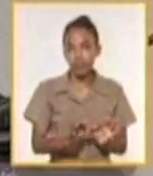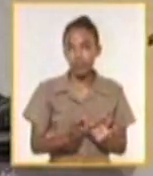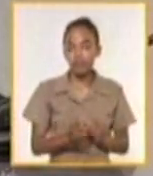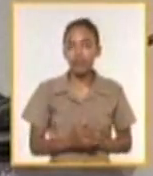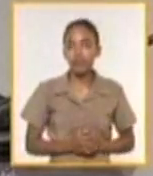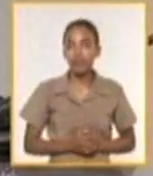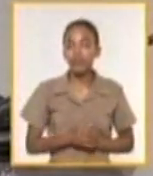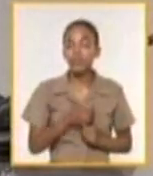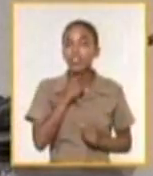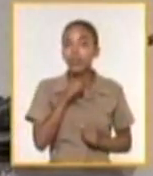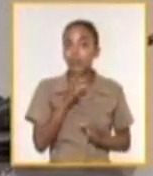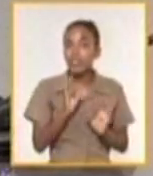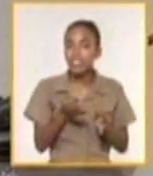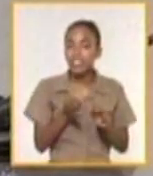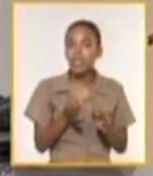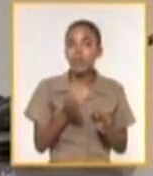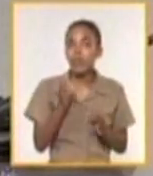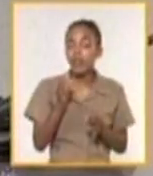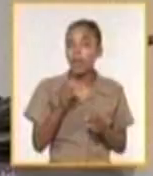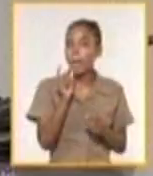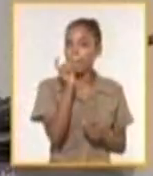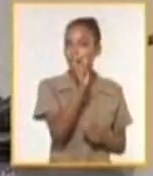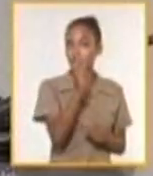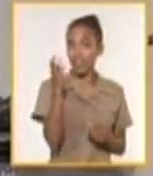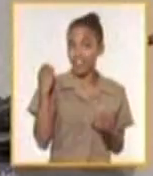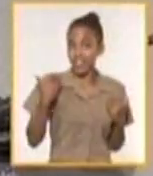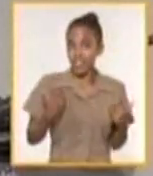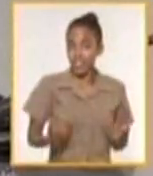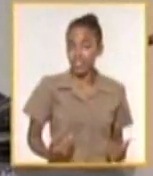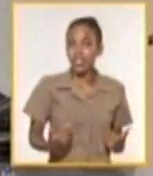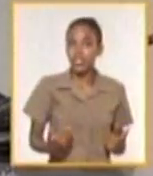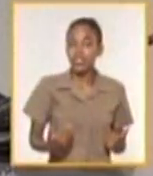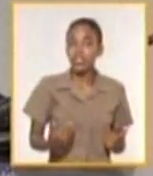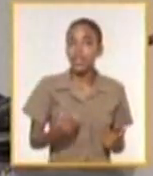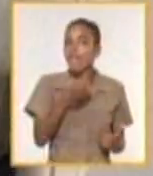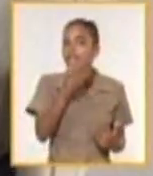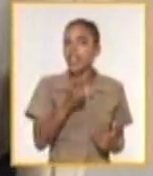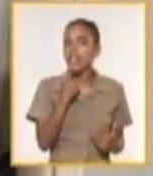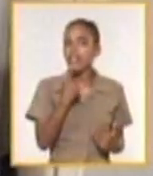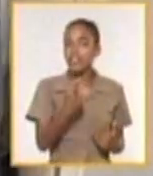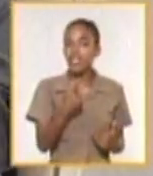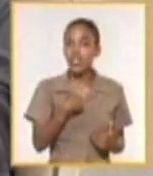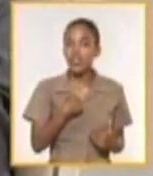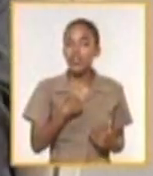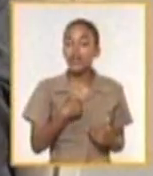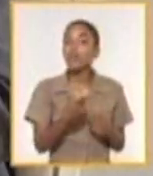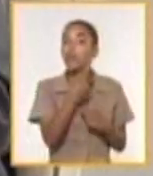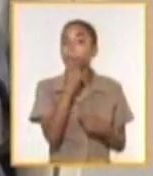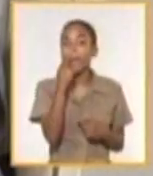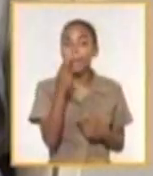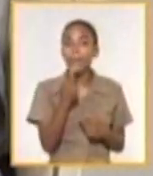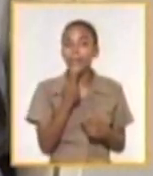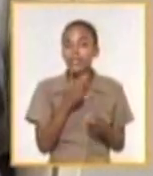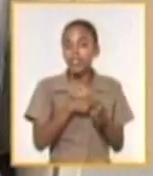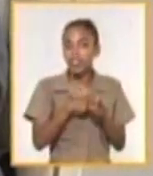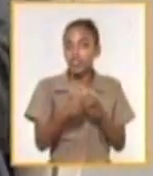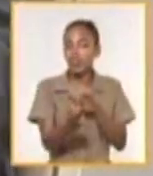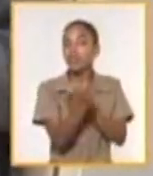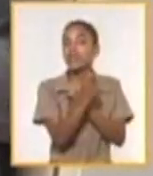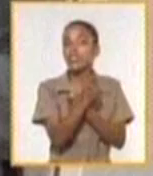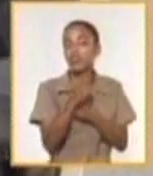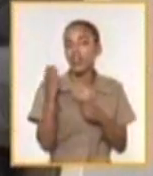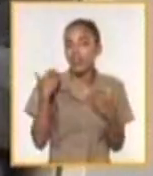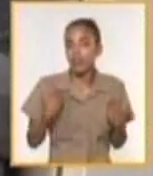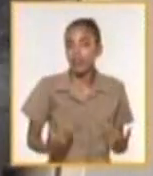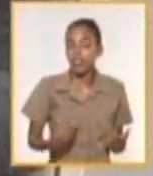siempre, la ética como elemento. Y Fidel decía, de Martí aprendí la ética. Claro, es decir, exactamente, ¿no? Y entonces se creó en esos años